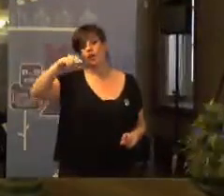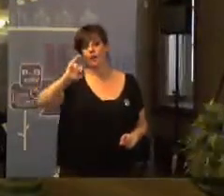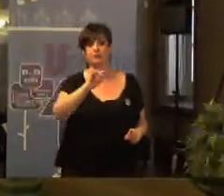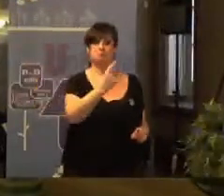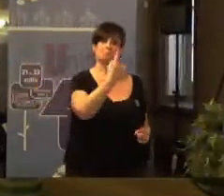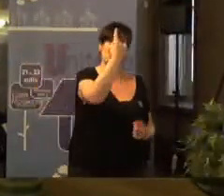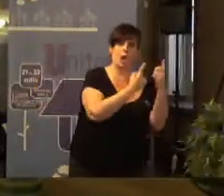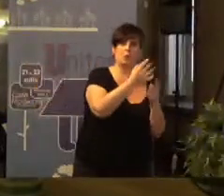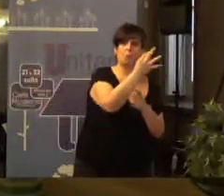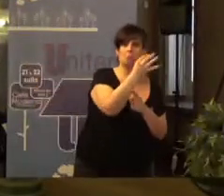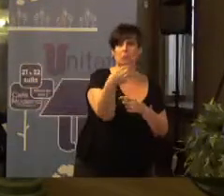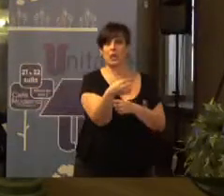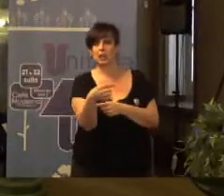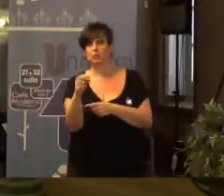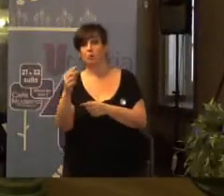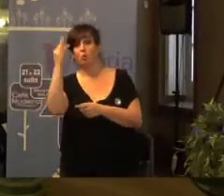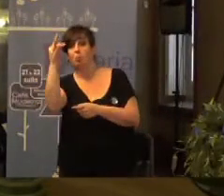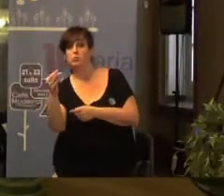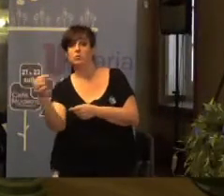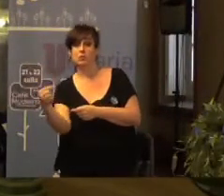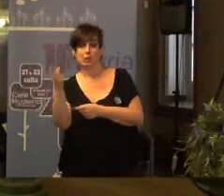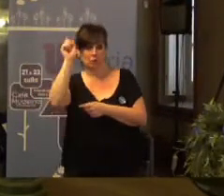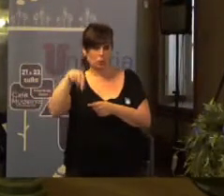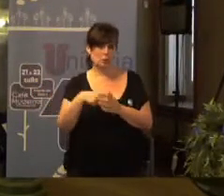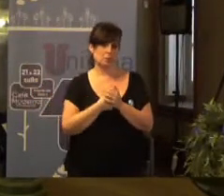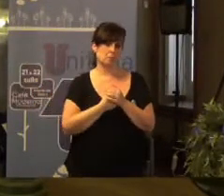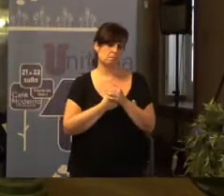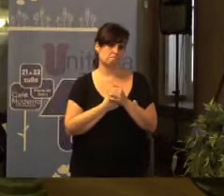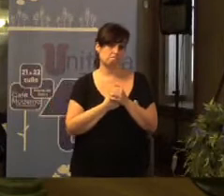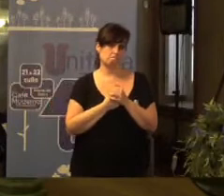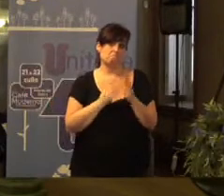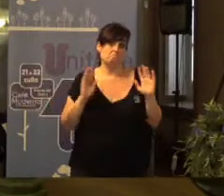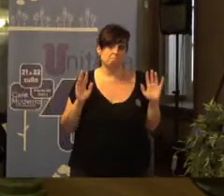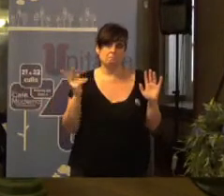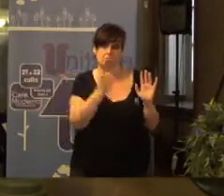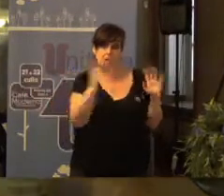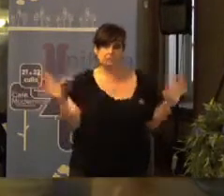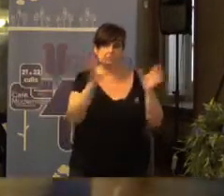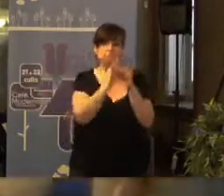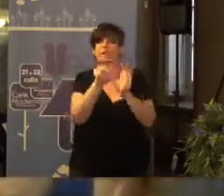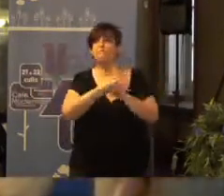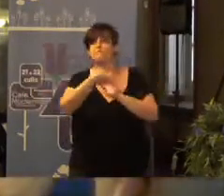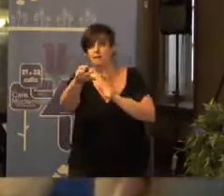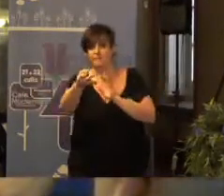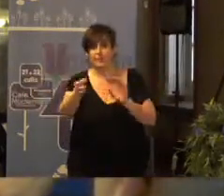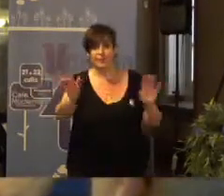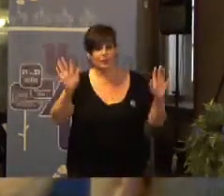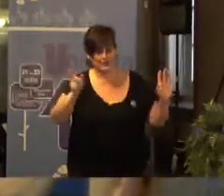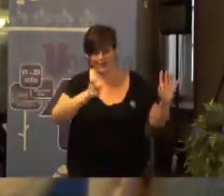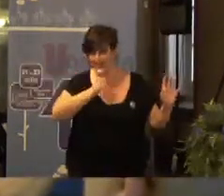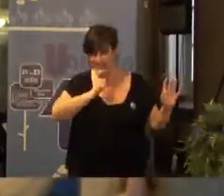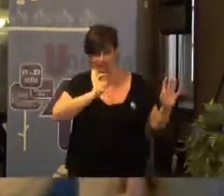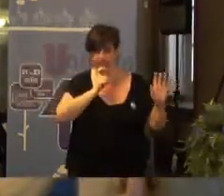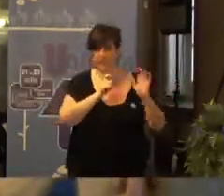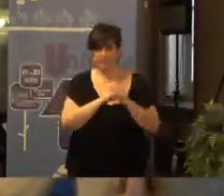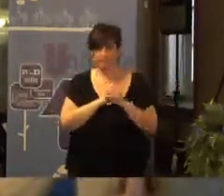súas aportacións positivas e as súas deficiencias, a conjugación e combinación das dous sería perfecta, pero iso é moi difícil de facer,